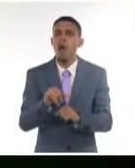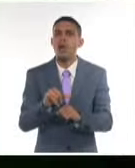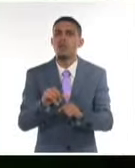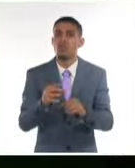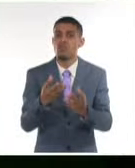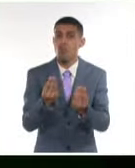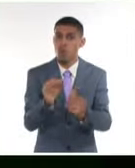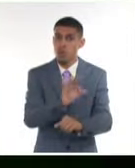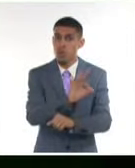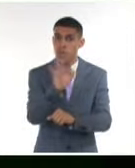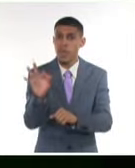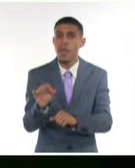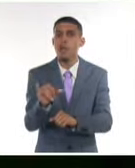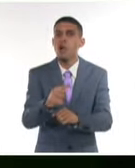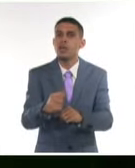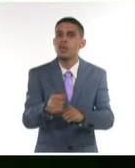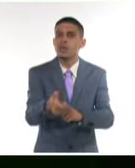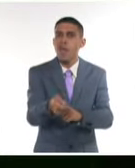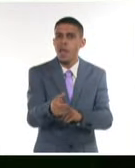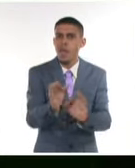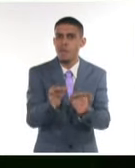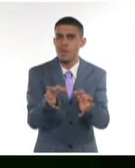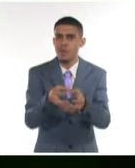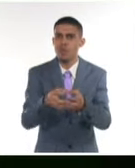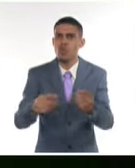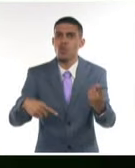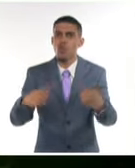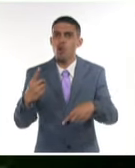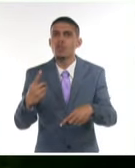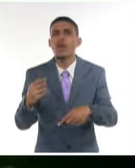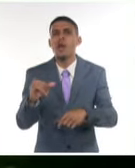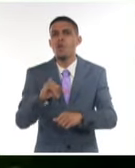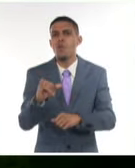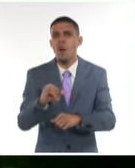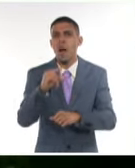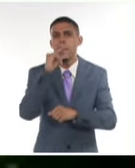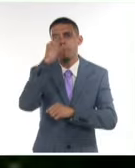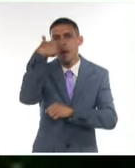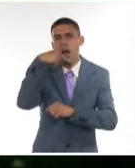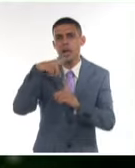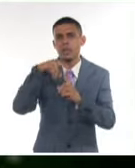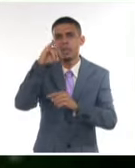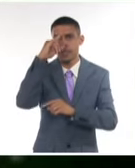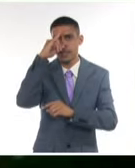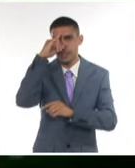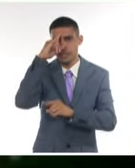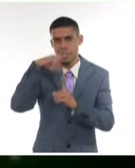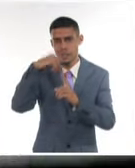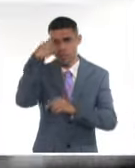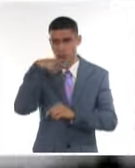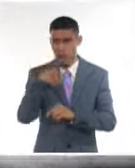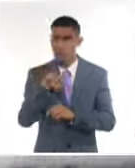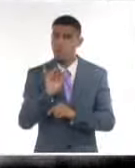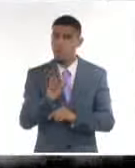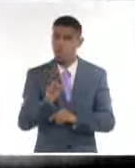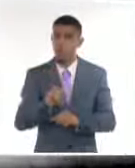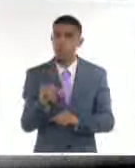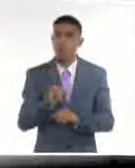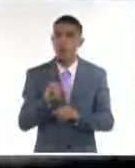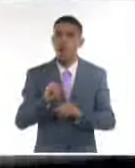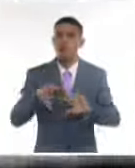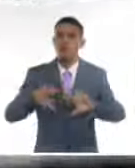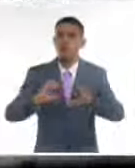las narices del ejército batistiano, cumpliendo etapas tan complejas y peligrosas como el cruce de la